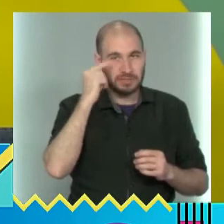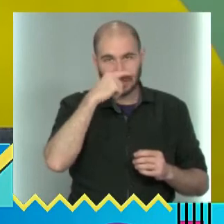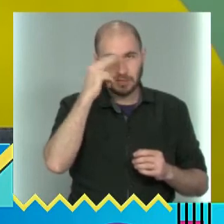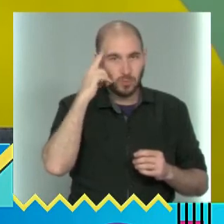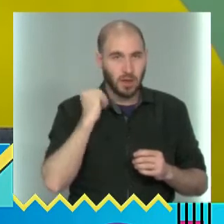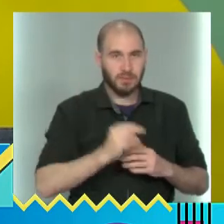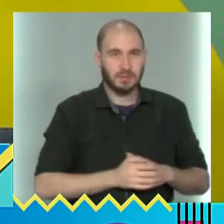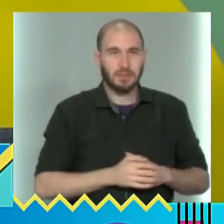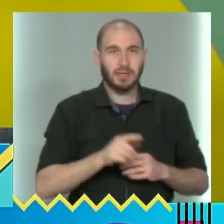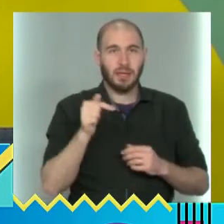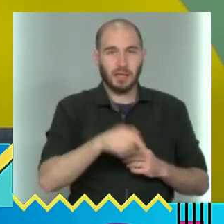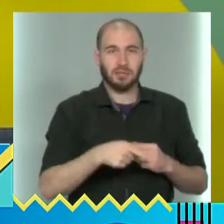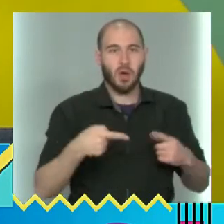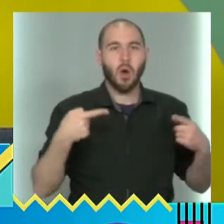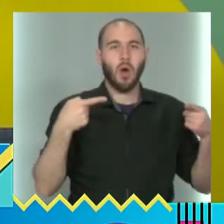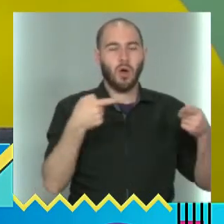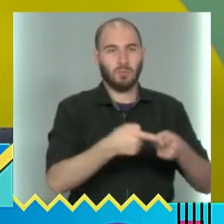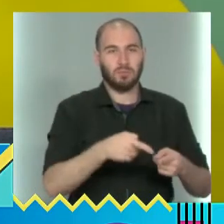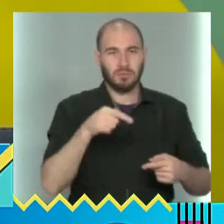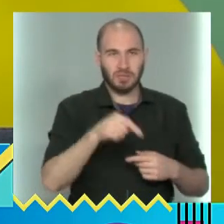1979 es una de las grandes